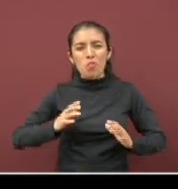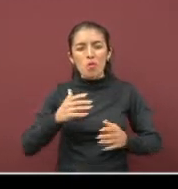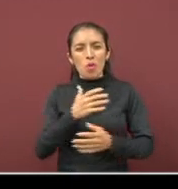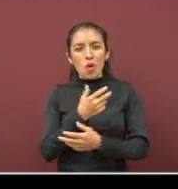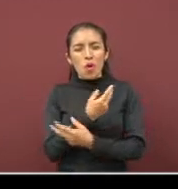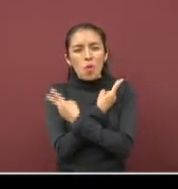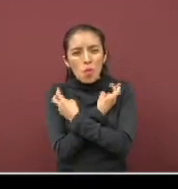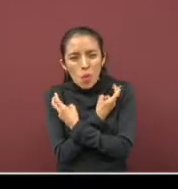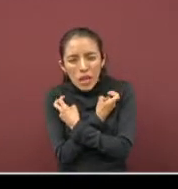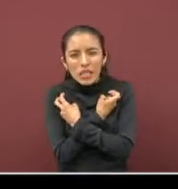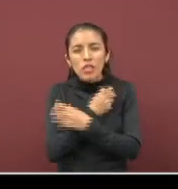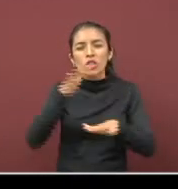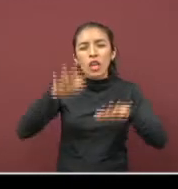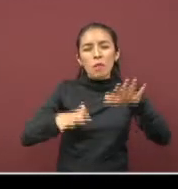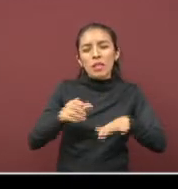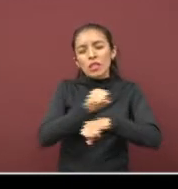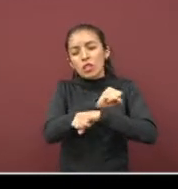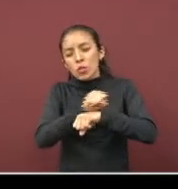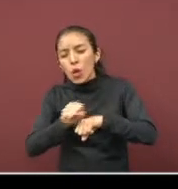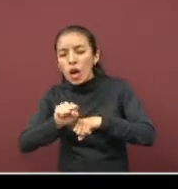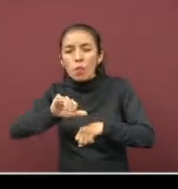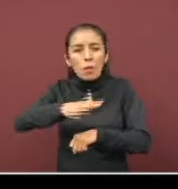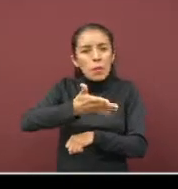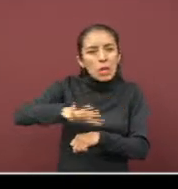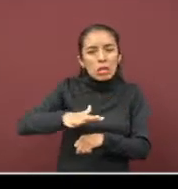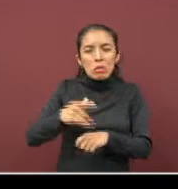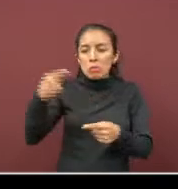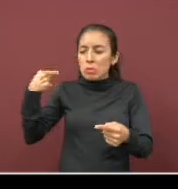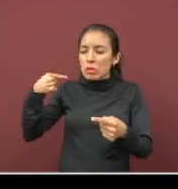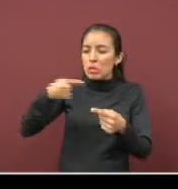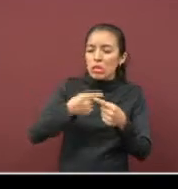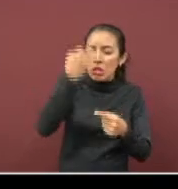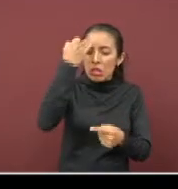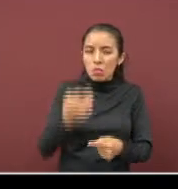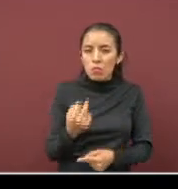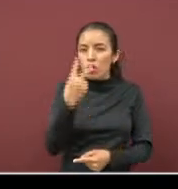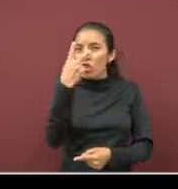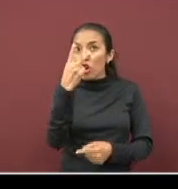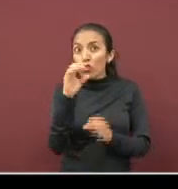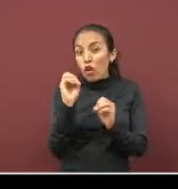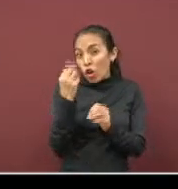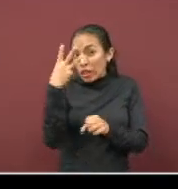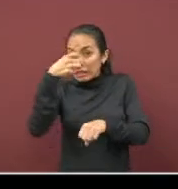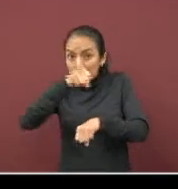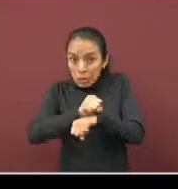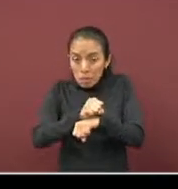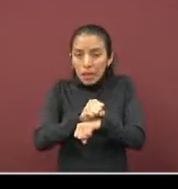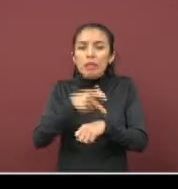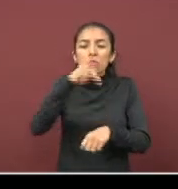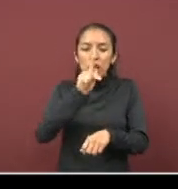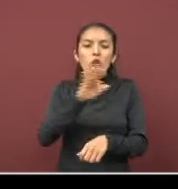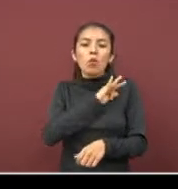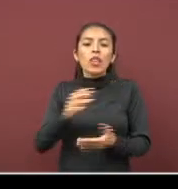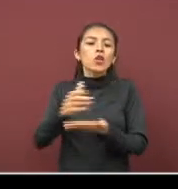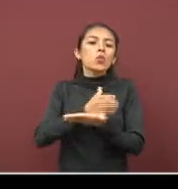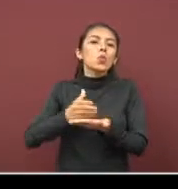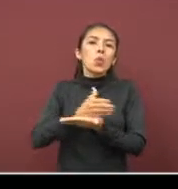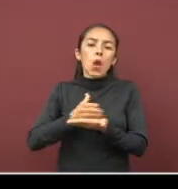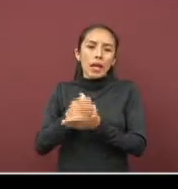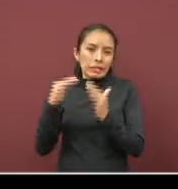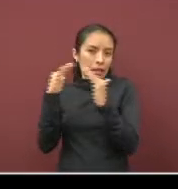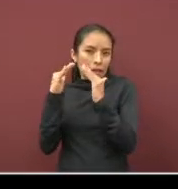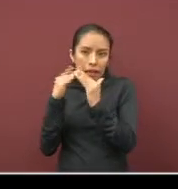sea en forma leve o moderada y durar una dos o hasta tres semanas y recuperarse en casa o bien